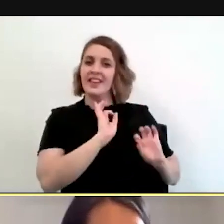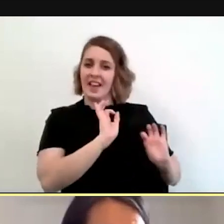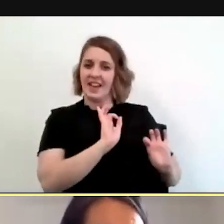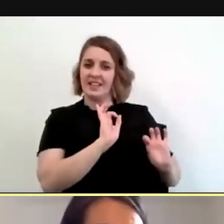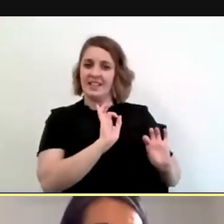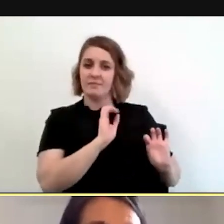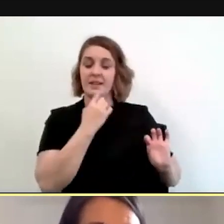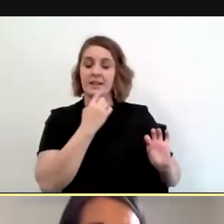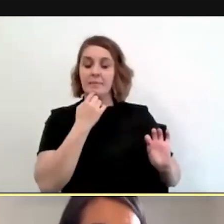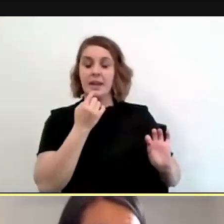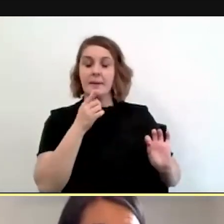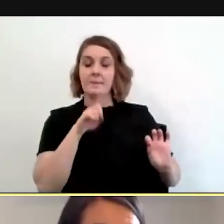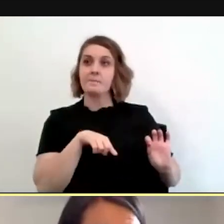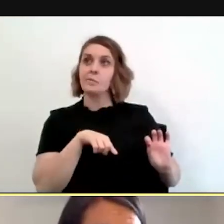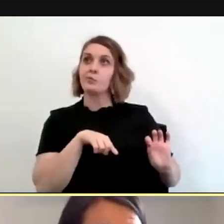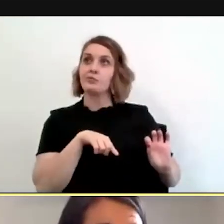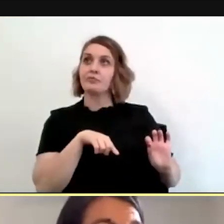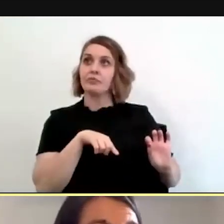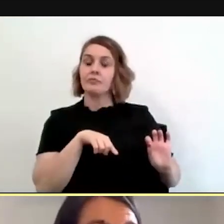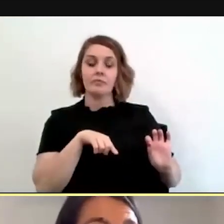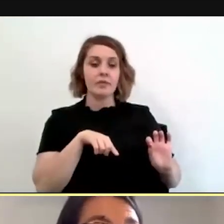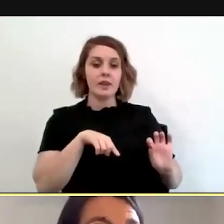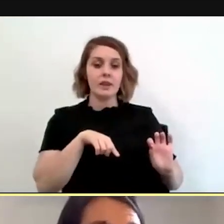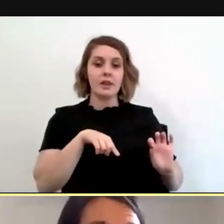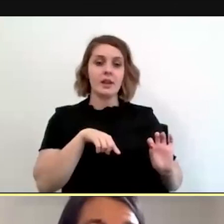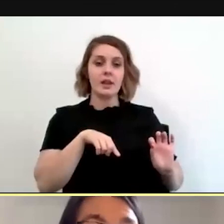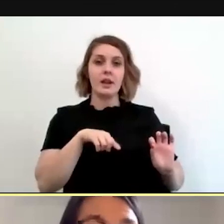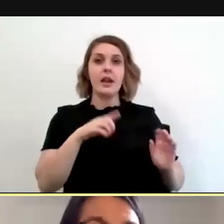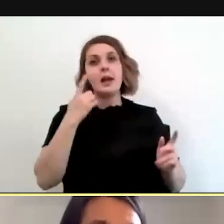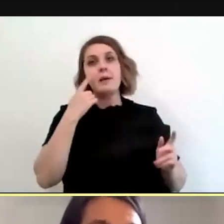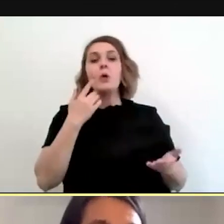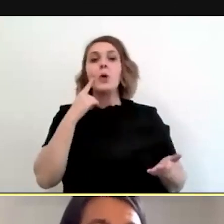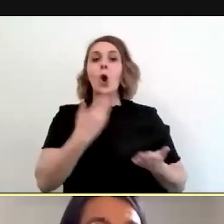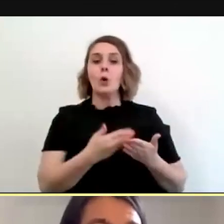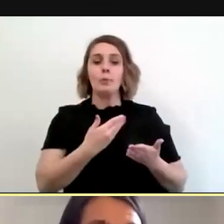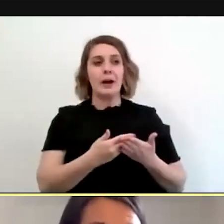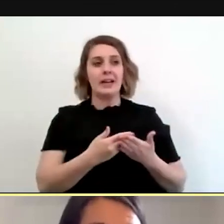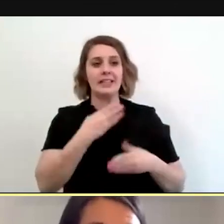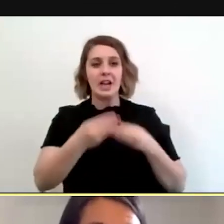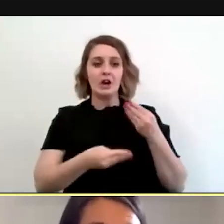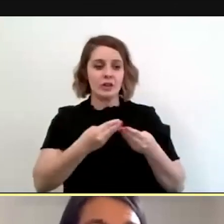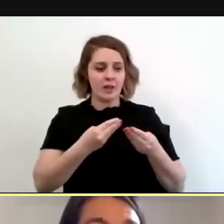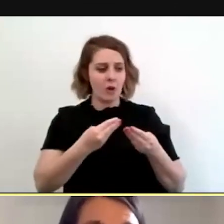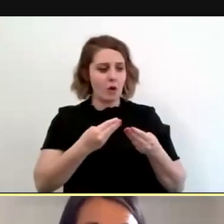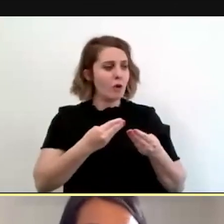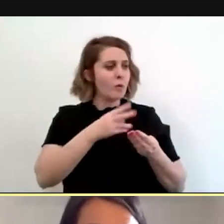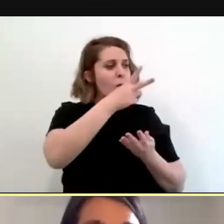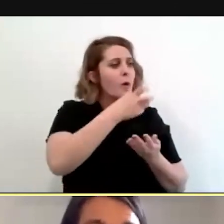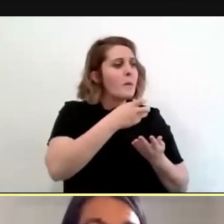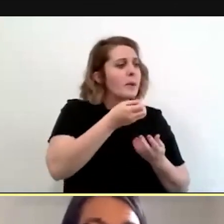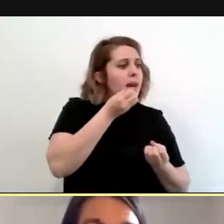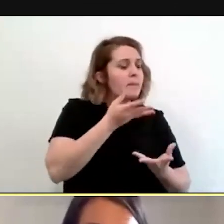mirar para saber esto, que tiene que saber para comprobar que está utilizando buenas fuentes y, por